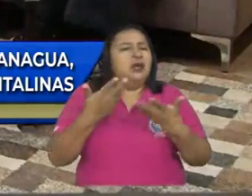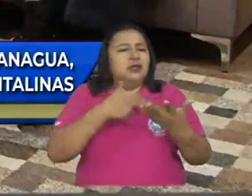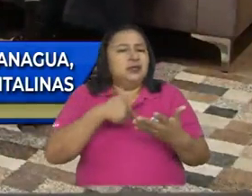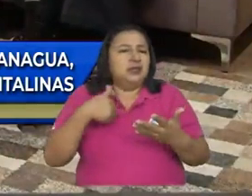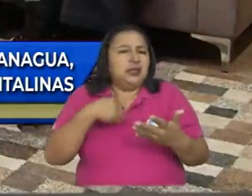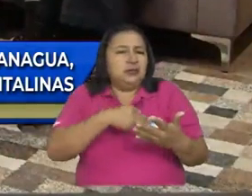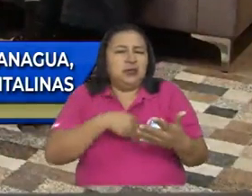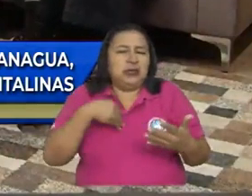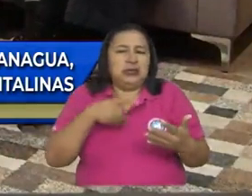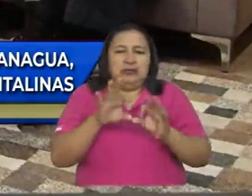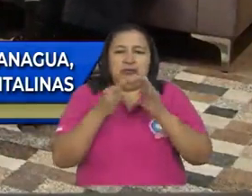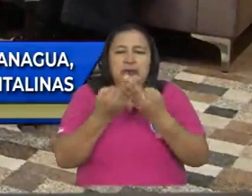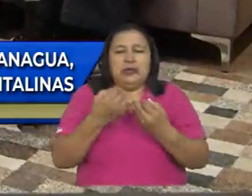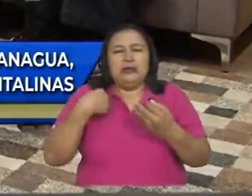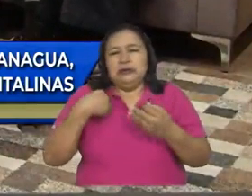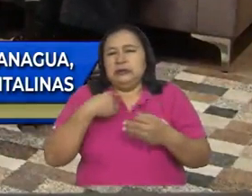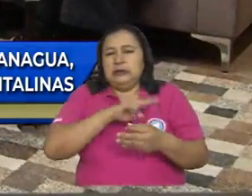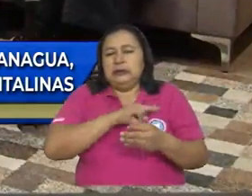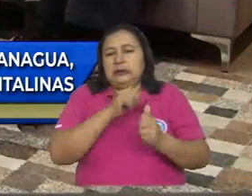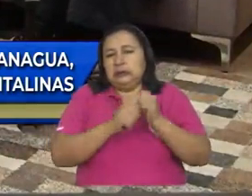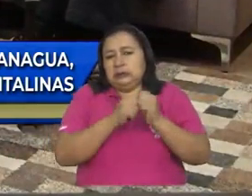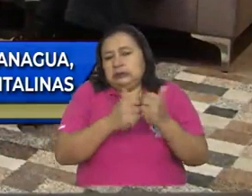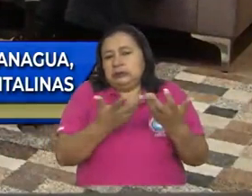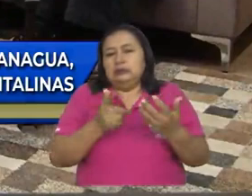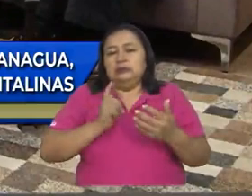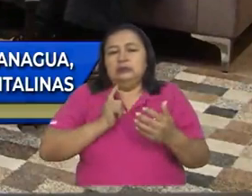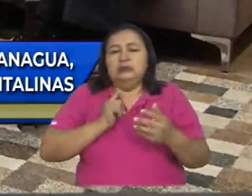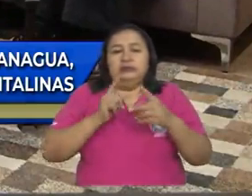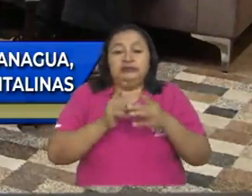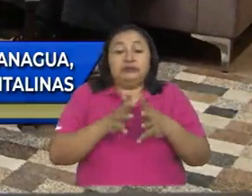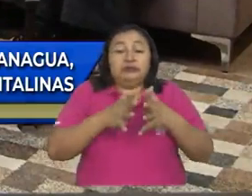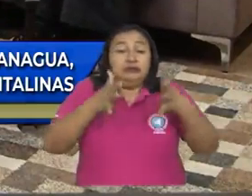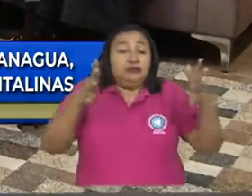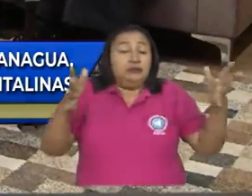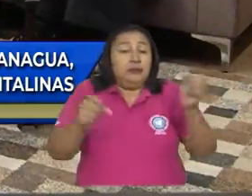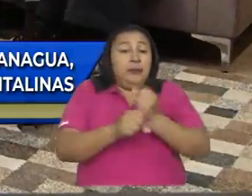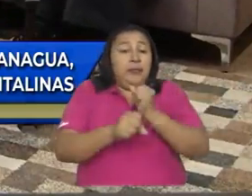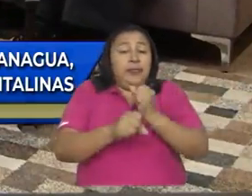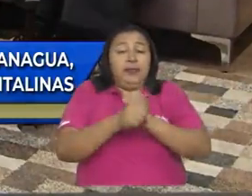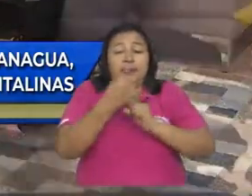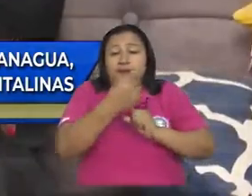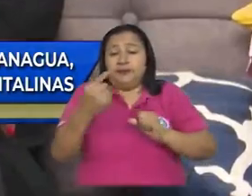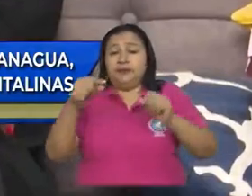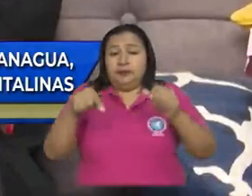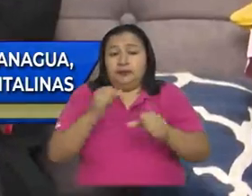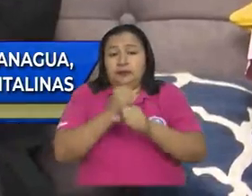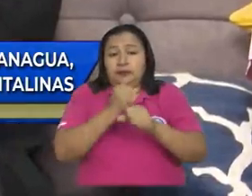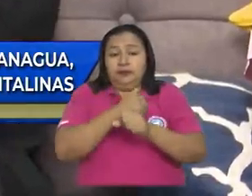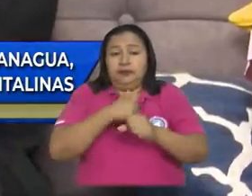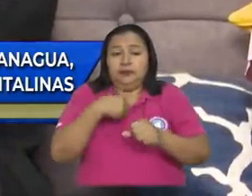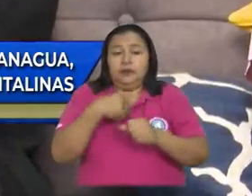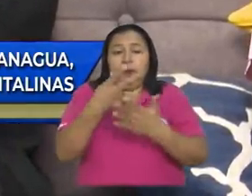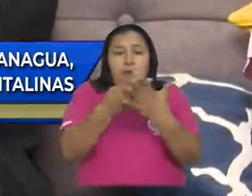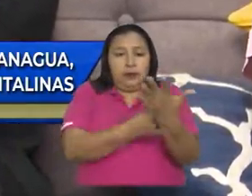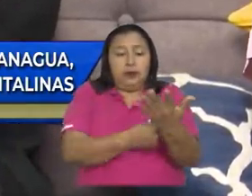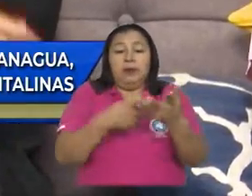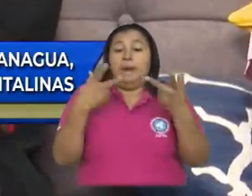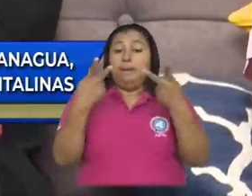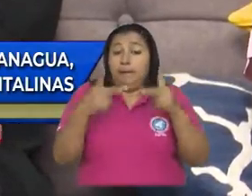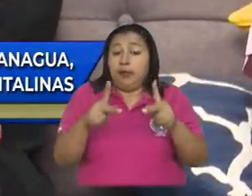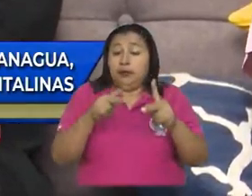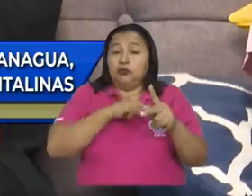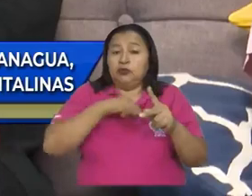que siempre va a haber, ¿verdad?, por el grado de la magnitud de cada uno de la obra, de los proyectos. Y sin embargo,